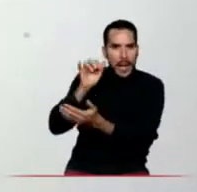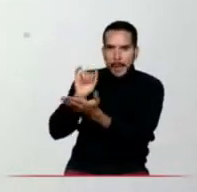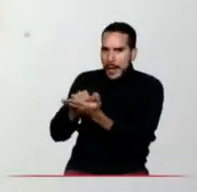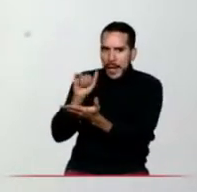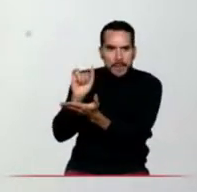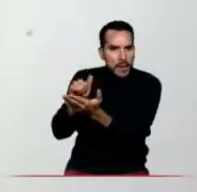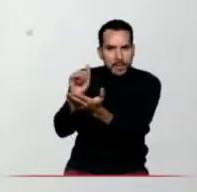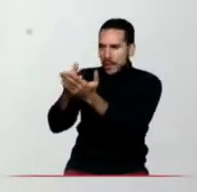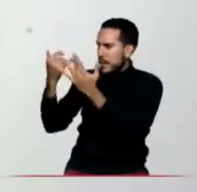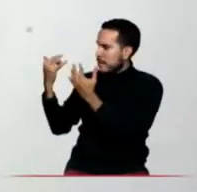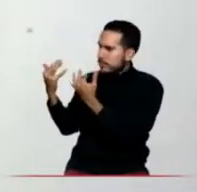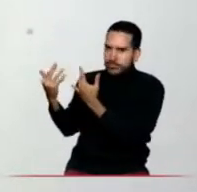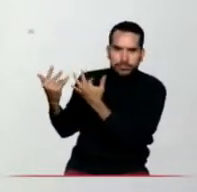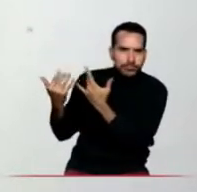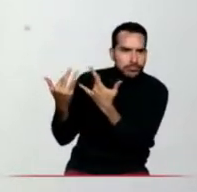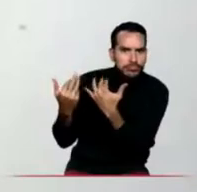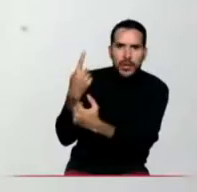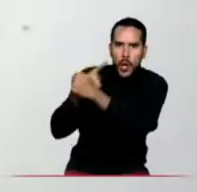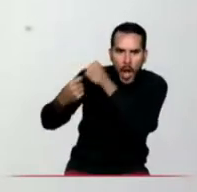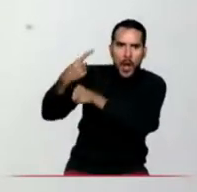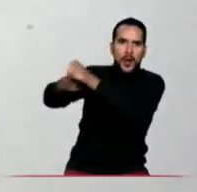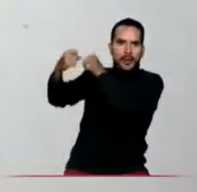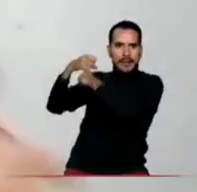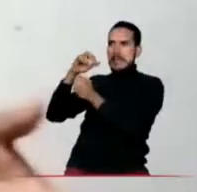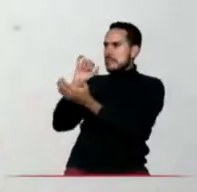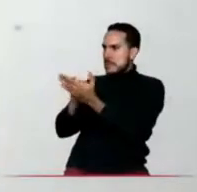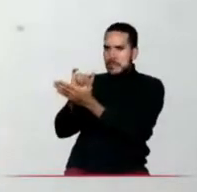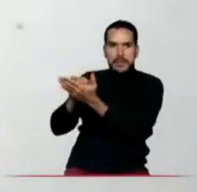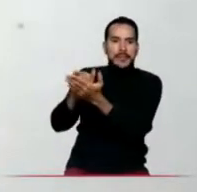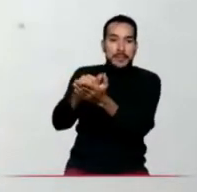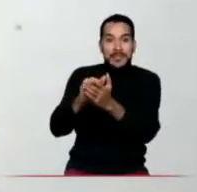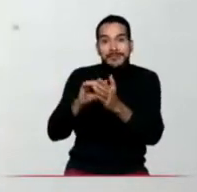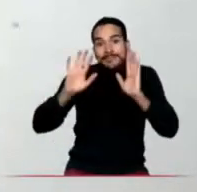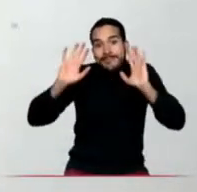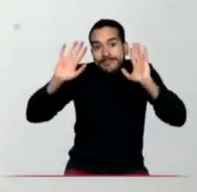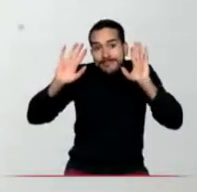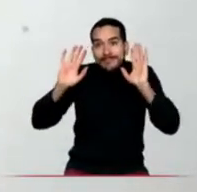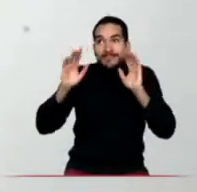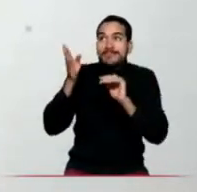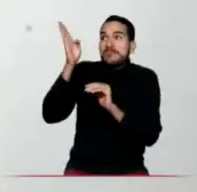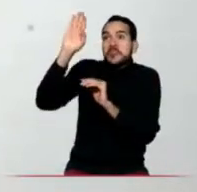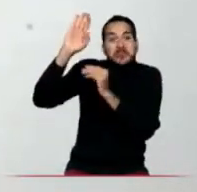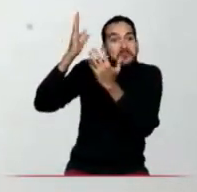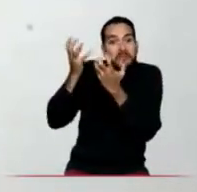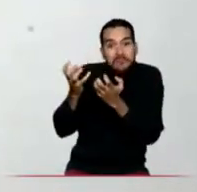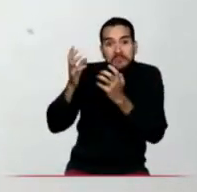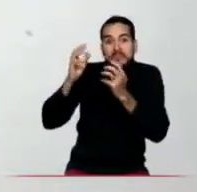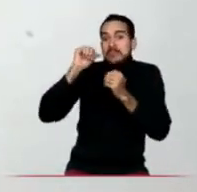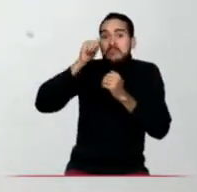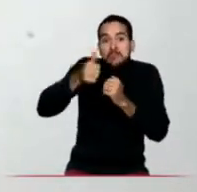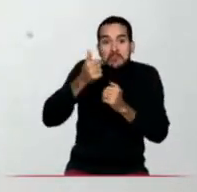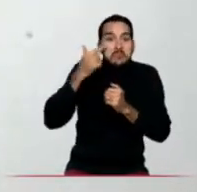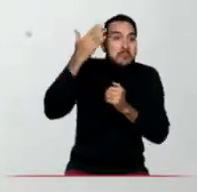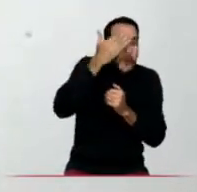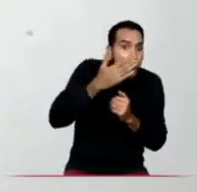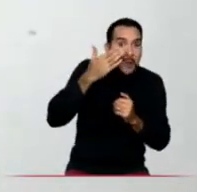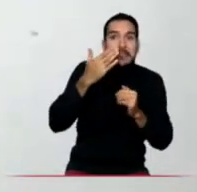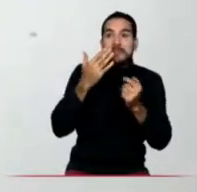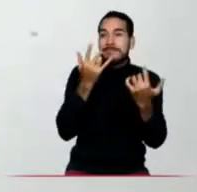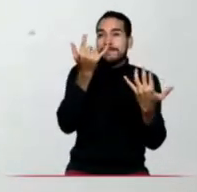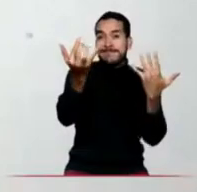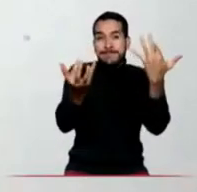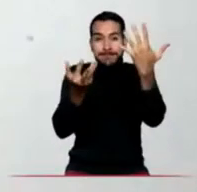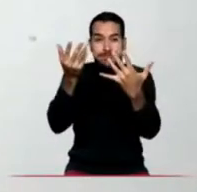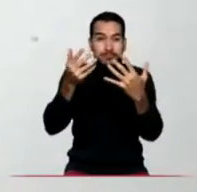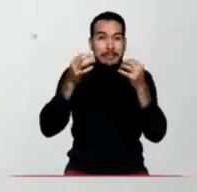¿sí? Y Dios mediante, mañana, de acuerdo a la magnitud del incendio, asimismo para solicitar el